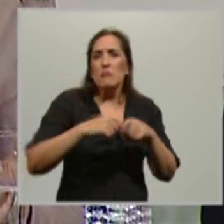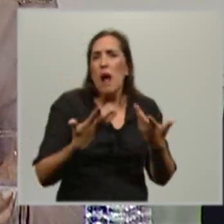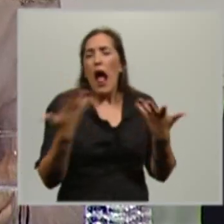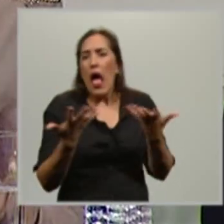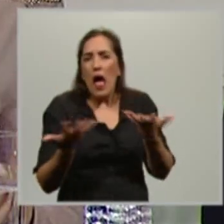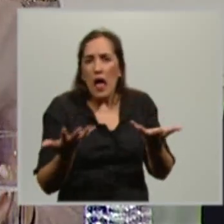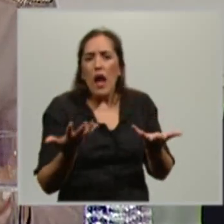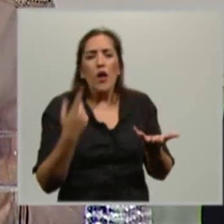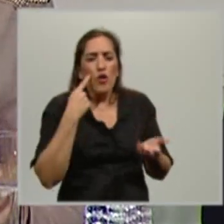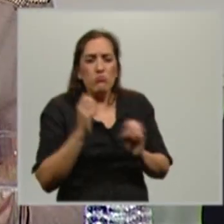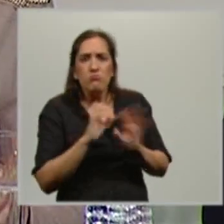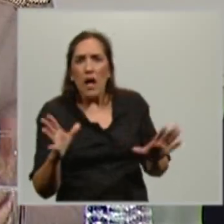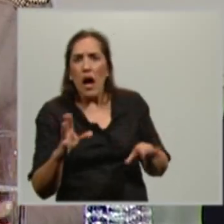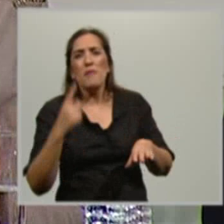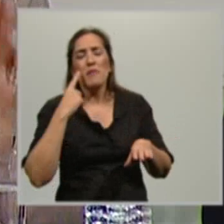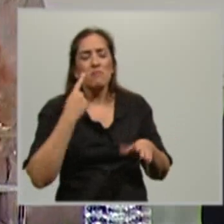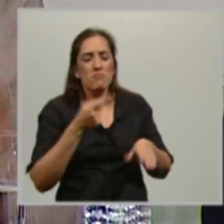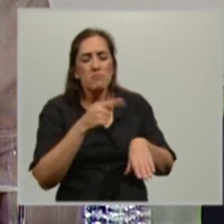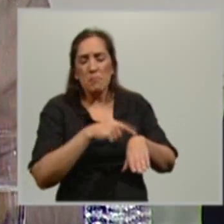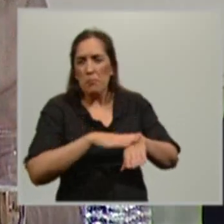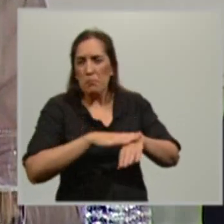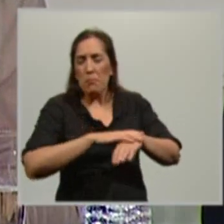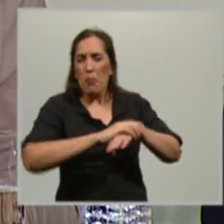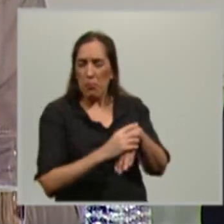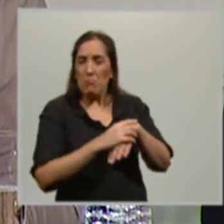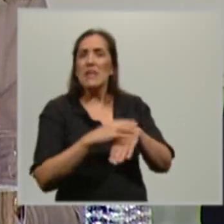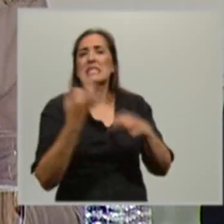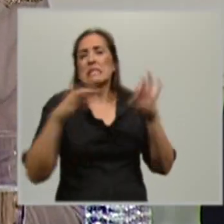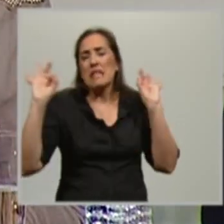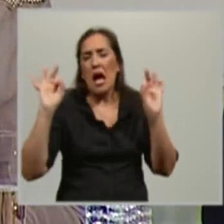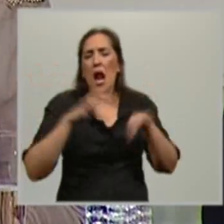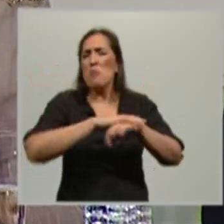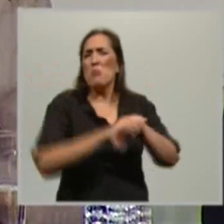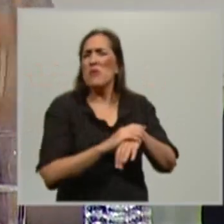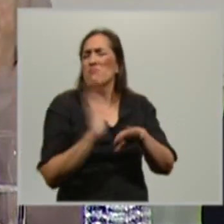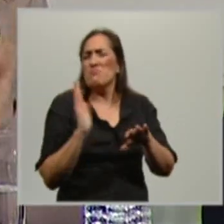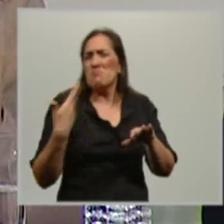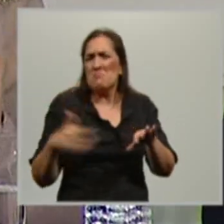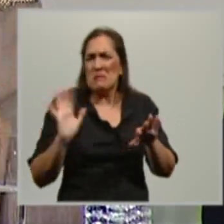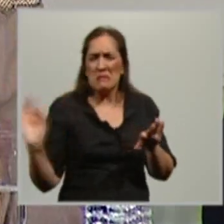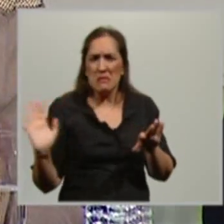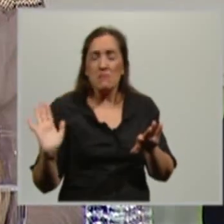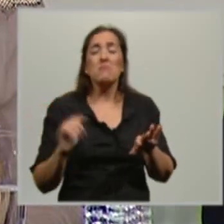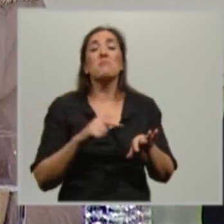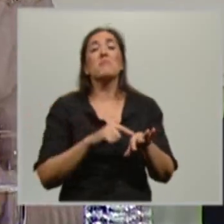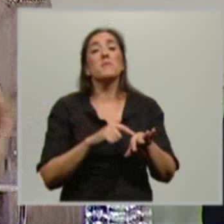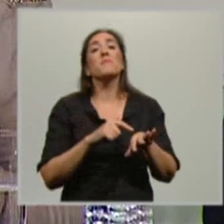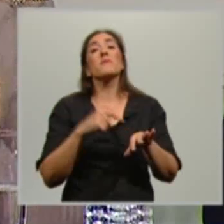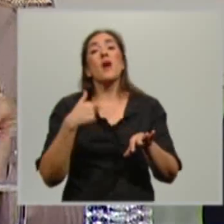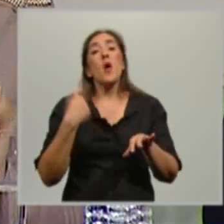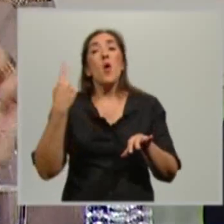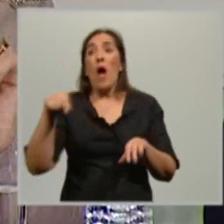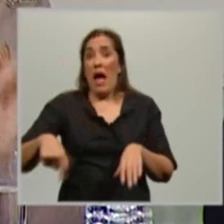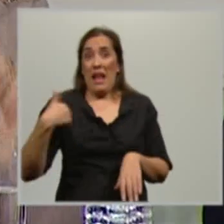qué gravedad tenía esa lesión. Por suerte fue un esguince de primer grado. Pero cuando uno va acá a